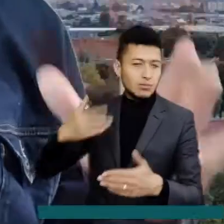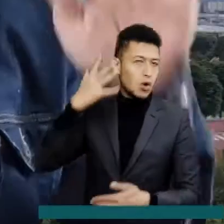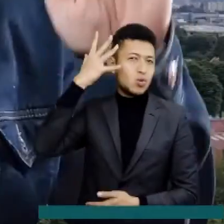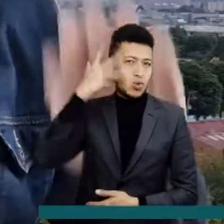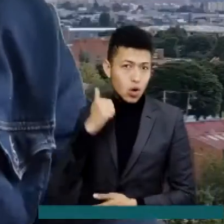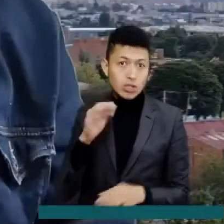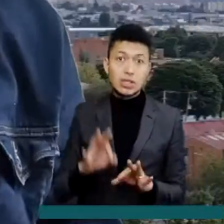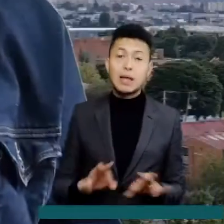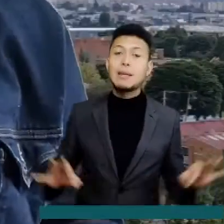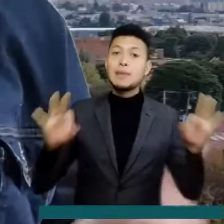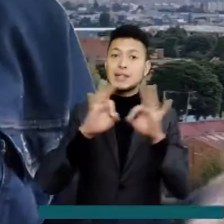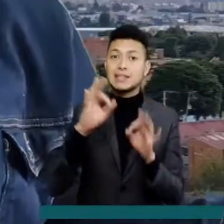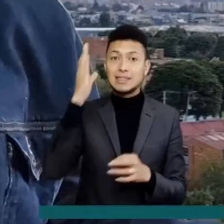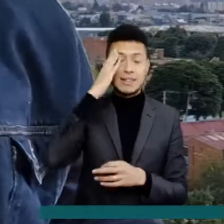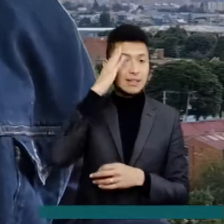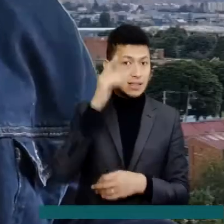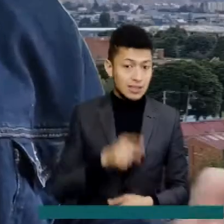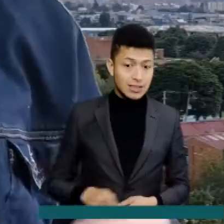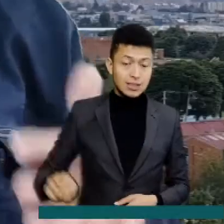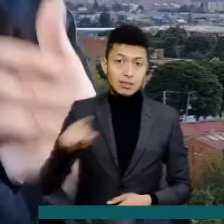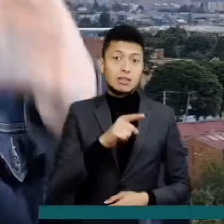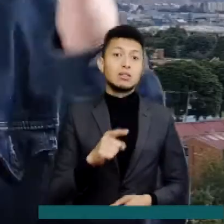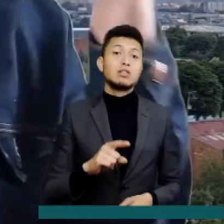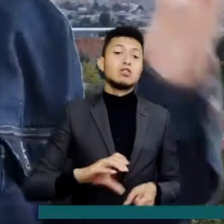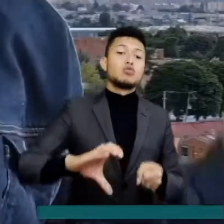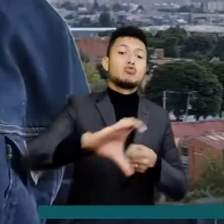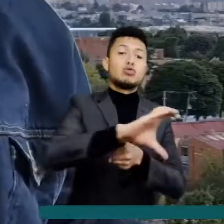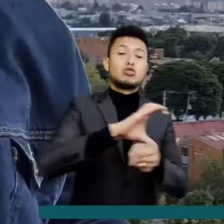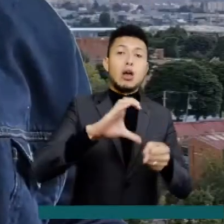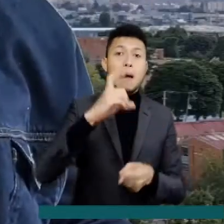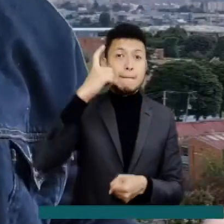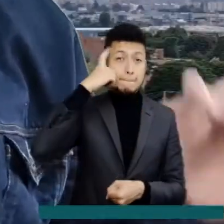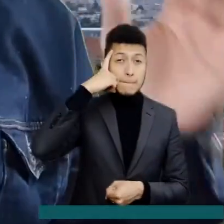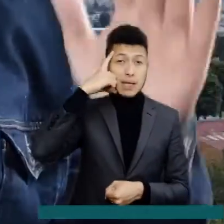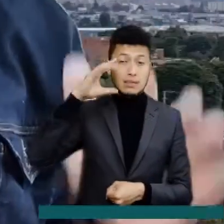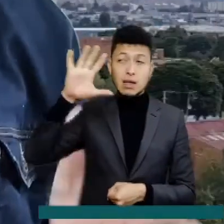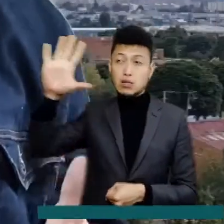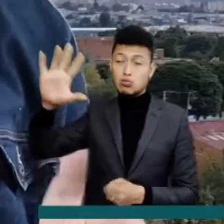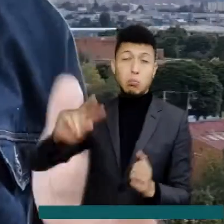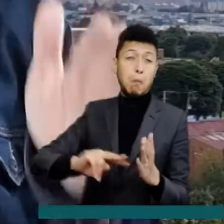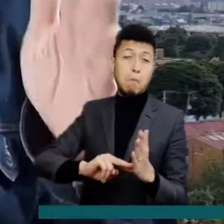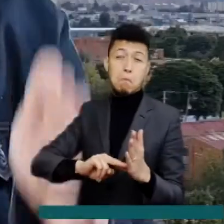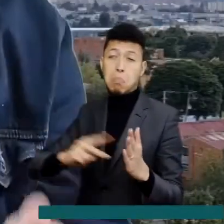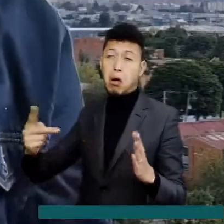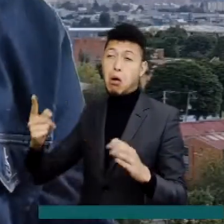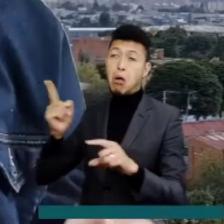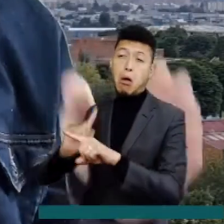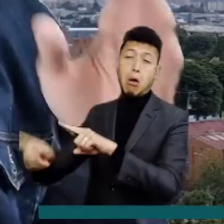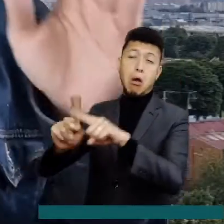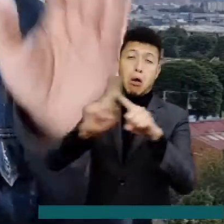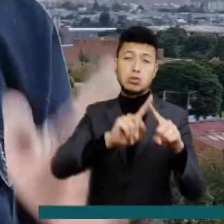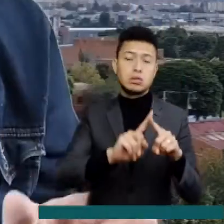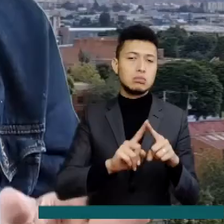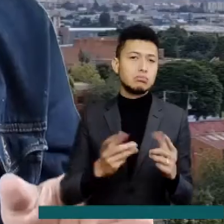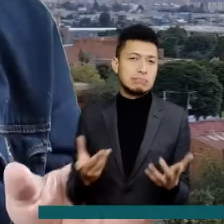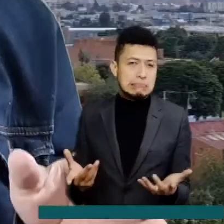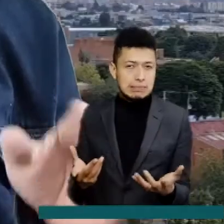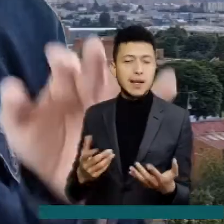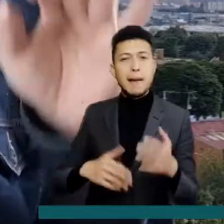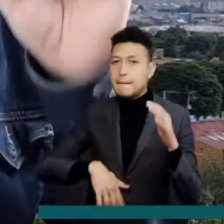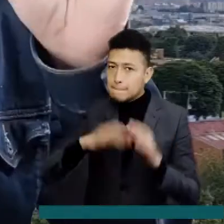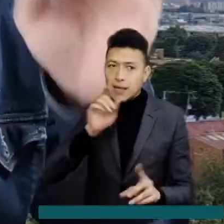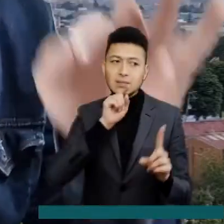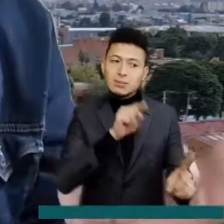pero es importante aquí recordar que no se trata de crear la ciudad de los supersónicos a la hora de la verdad el objetivo principal de una ciudad